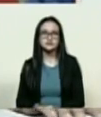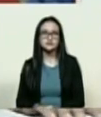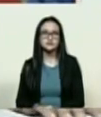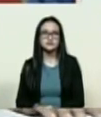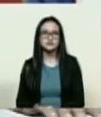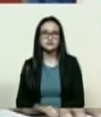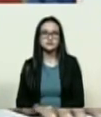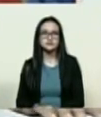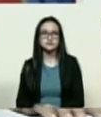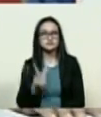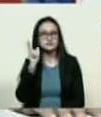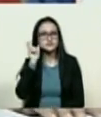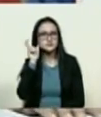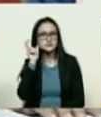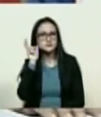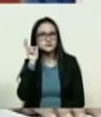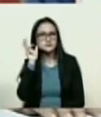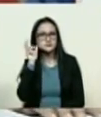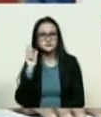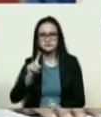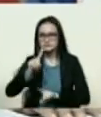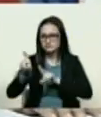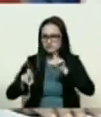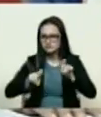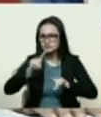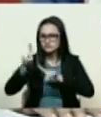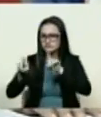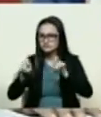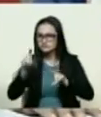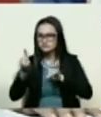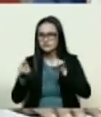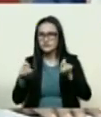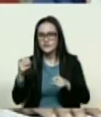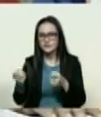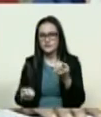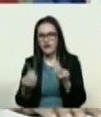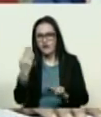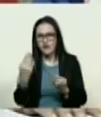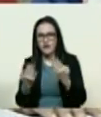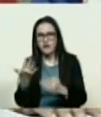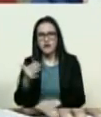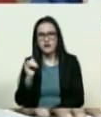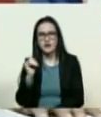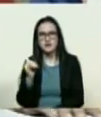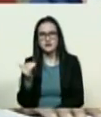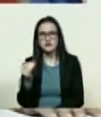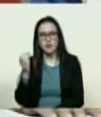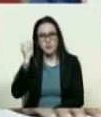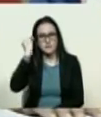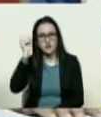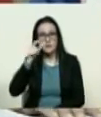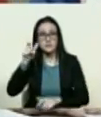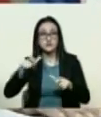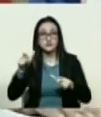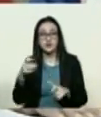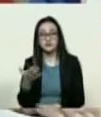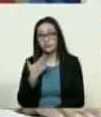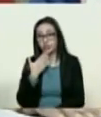uno encuestadores decir, encuestadores de esos famosos opinadores sin